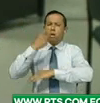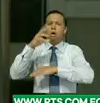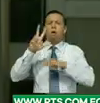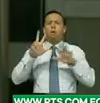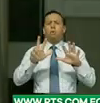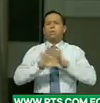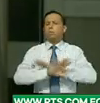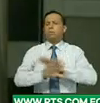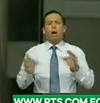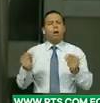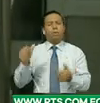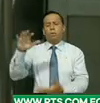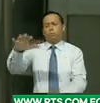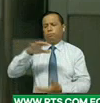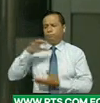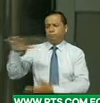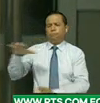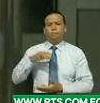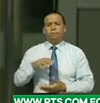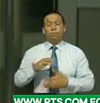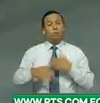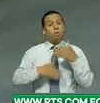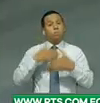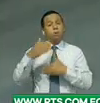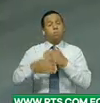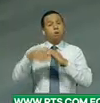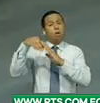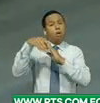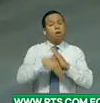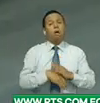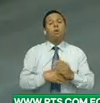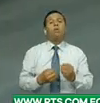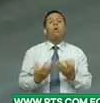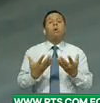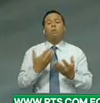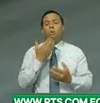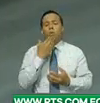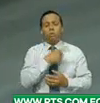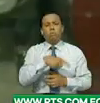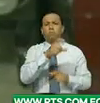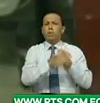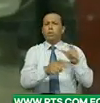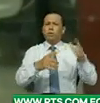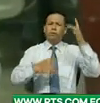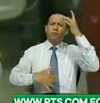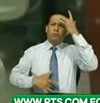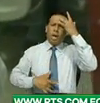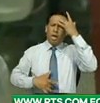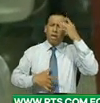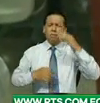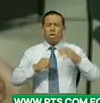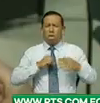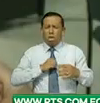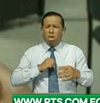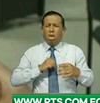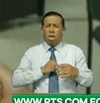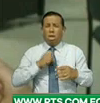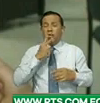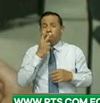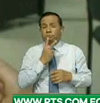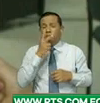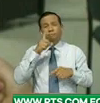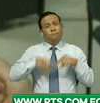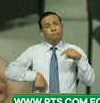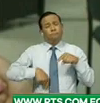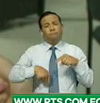los productos. Y la situación se agrava con el paso del tiempo, reciben diariamente enfermos con cuadros respiratorios más graves. Tenemos un promedio